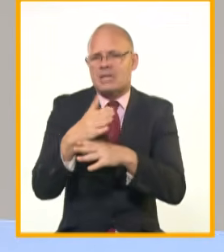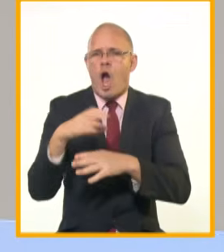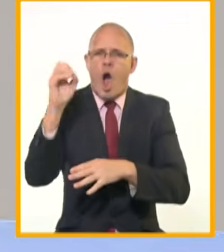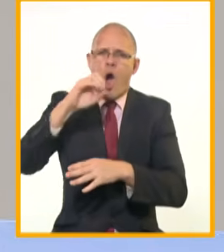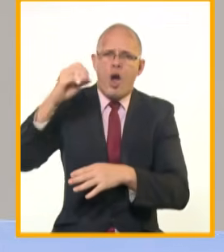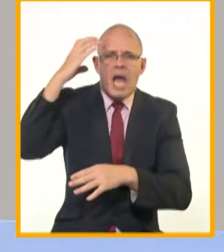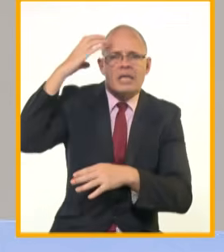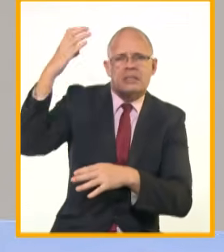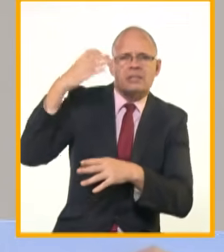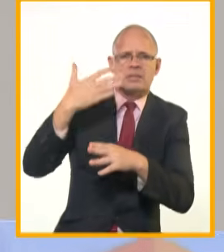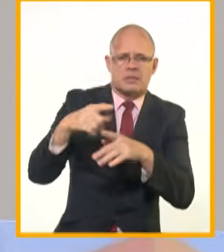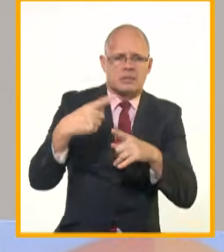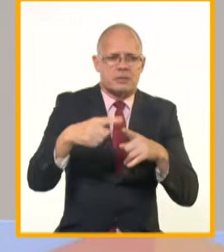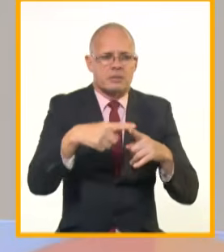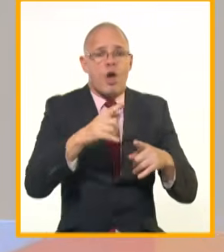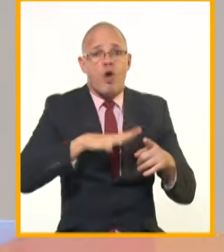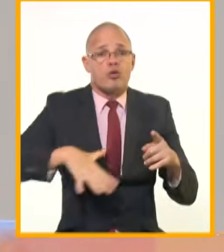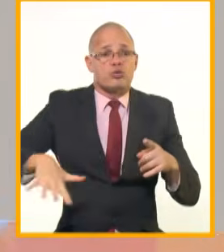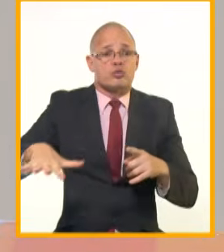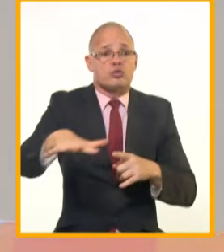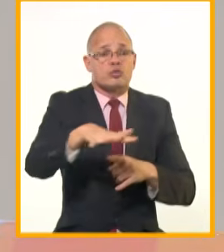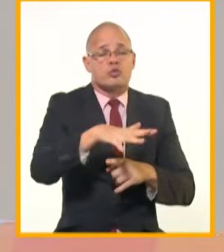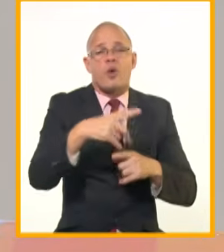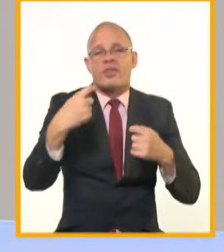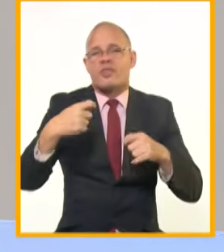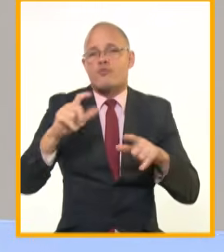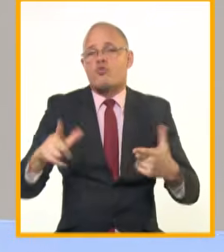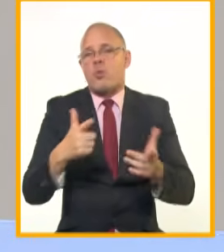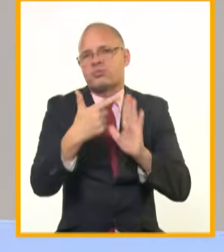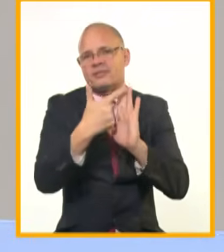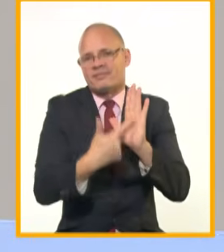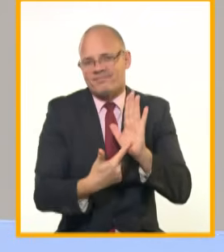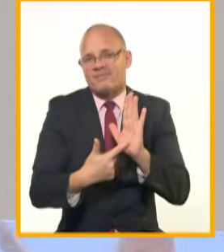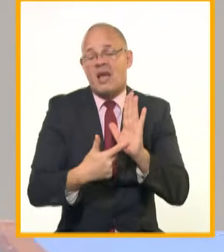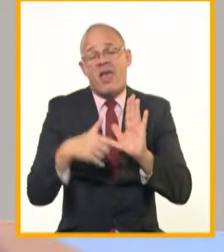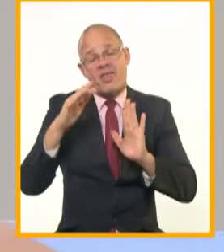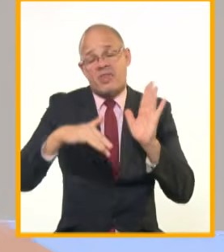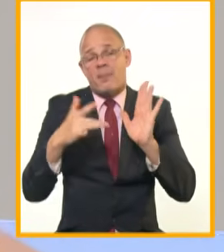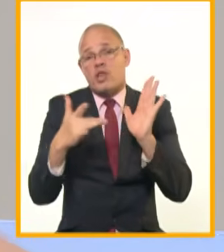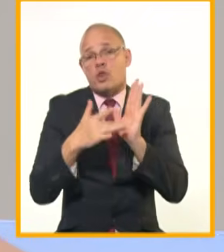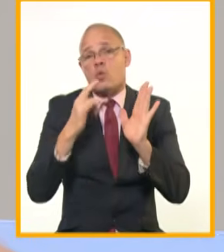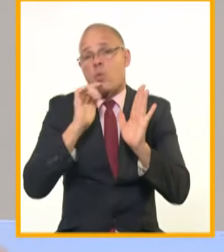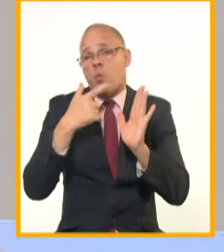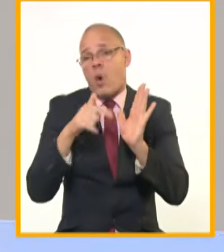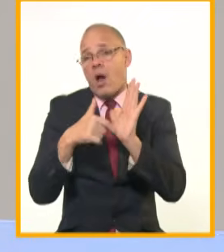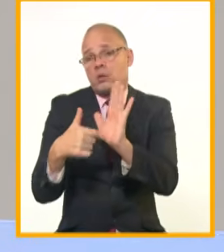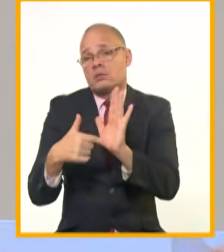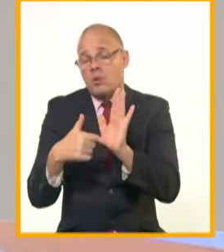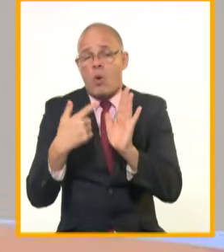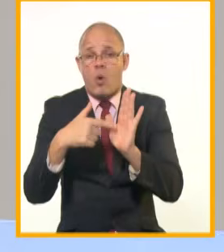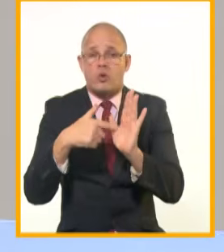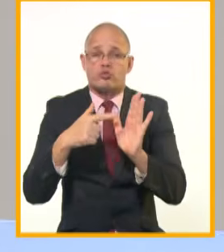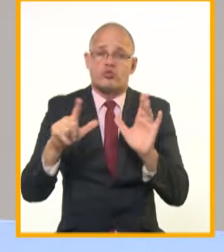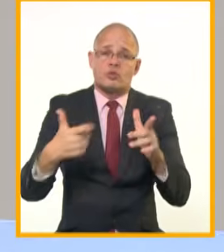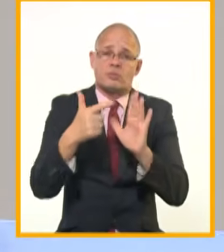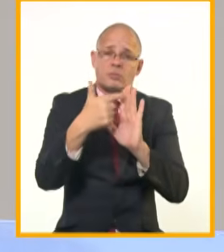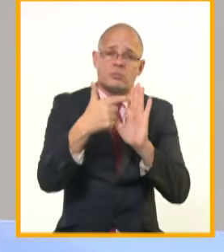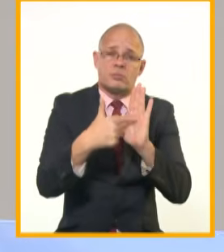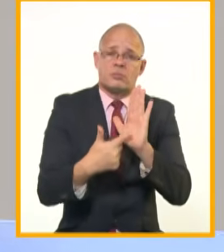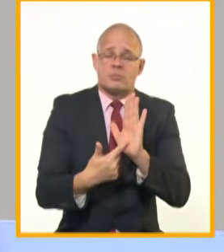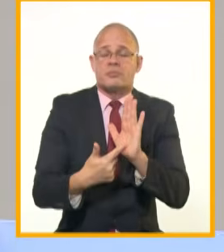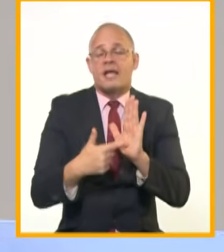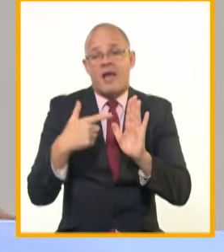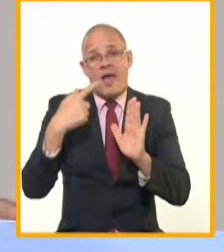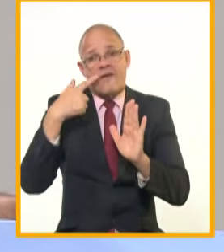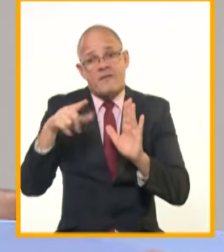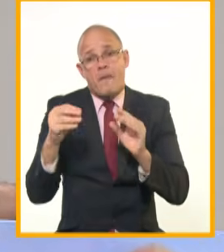uno de los territorios, para que cada cual haga suya la tarea que le toca y el cumplimiento de los indicadores. Esa es la máxima prioridad que